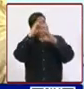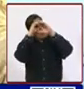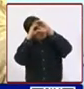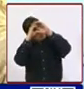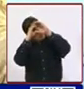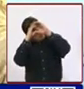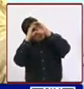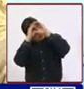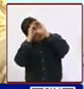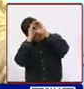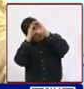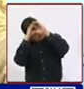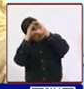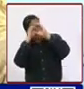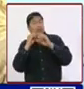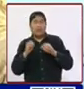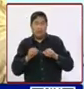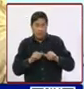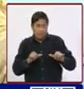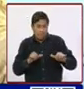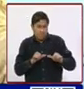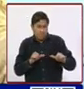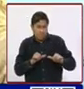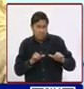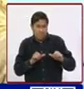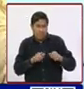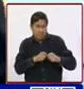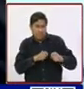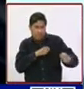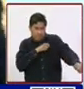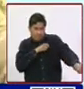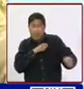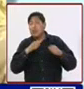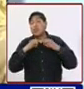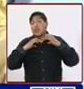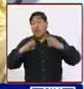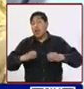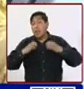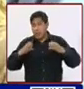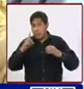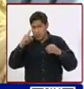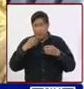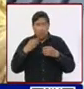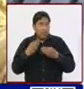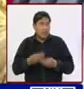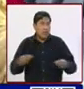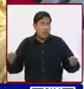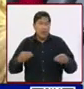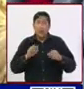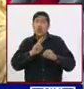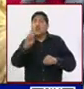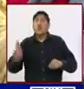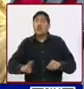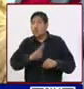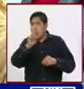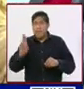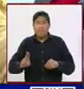el programa de astrométrica, el cual nos capacita, ¿no?, para utilizarlo.